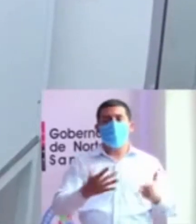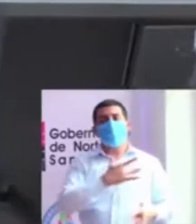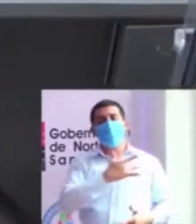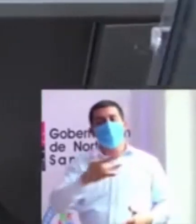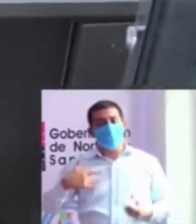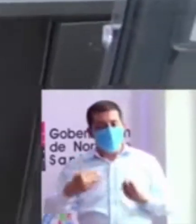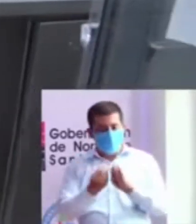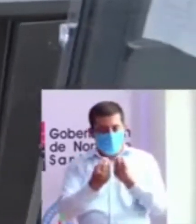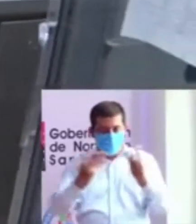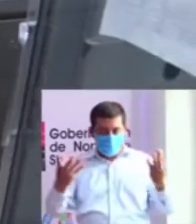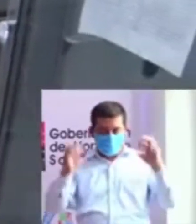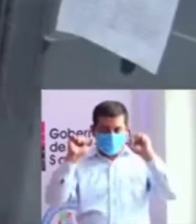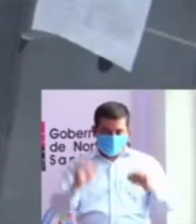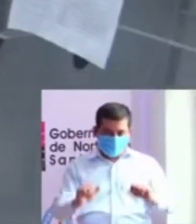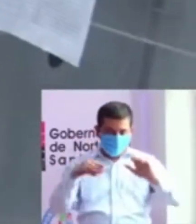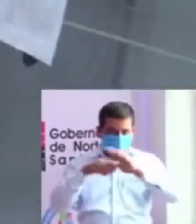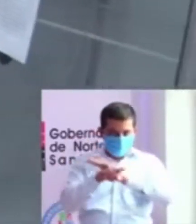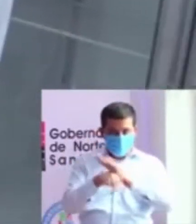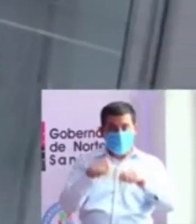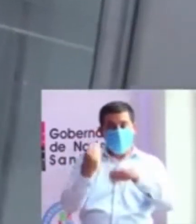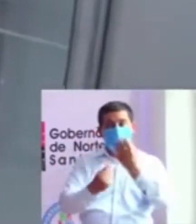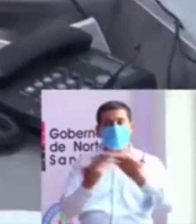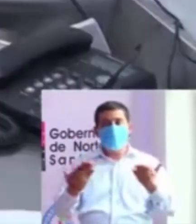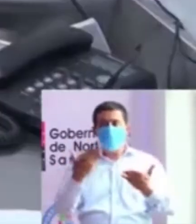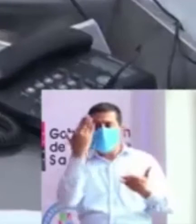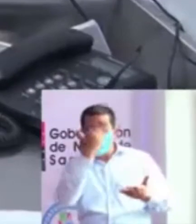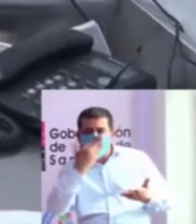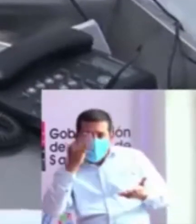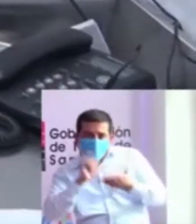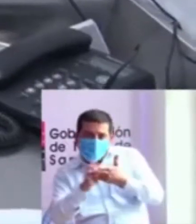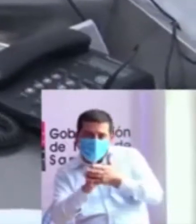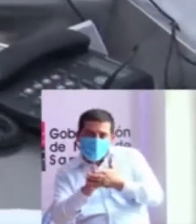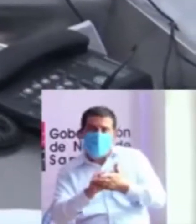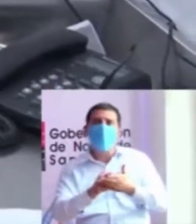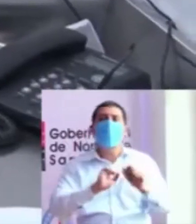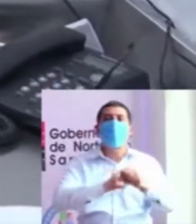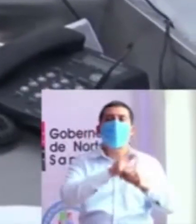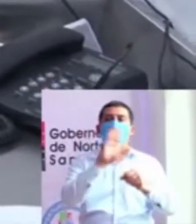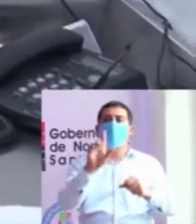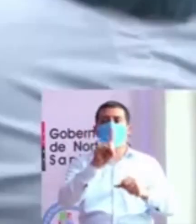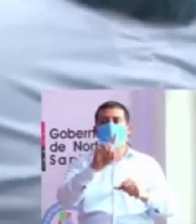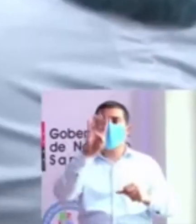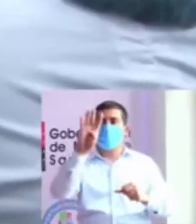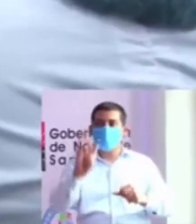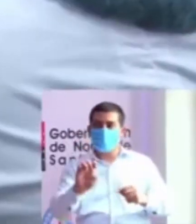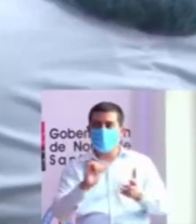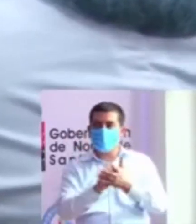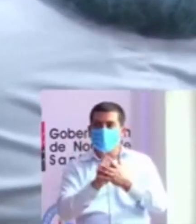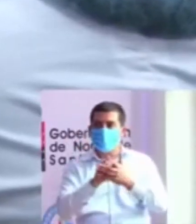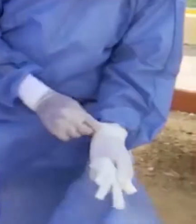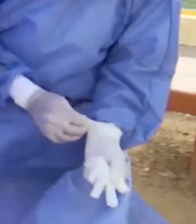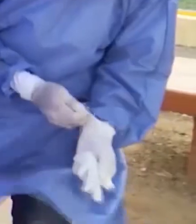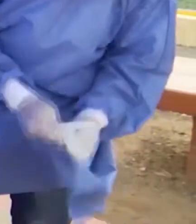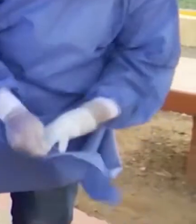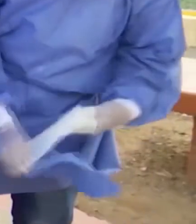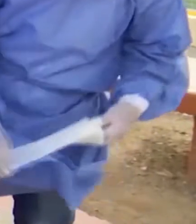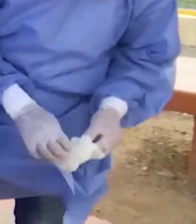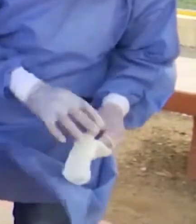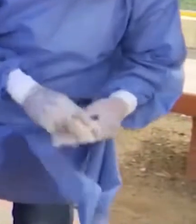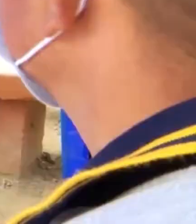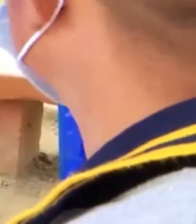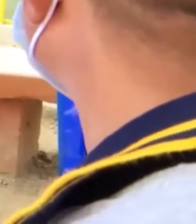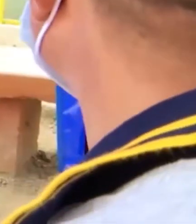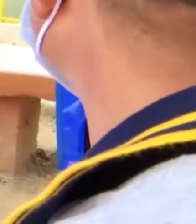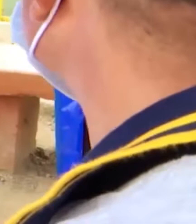PCR y 14.500 pruebas de antígenos, un verdadero desafío para las autoridades del departamento, que han puesto en marcha un plan de